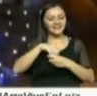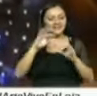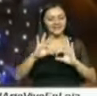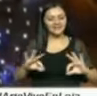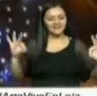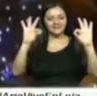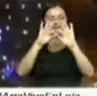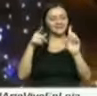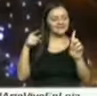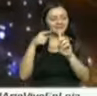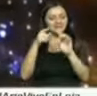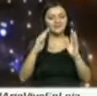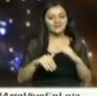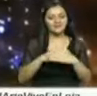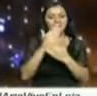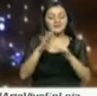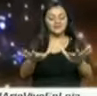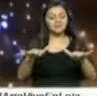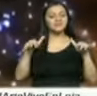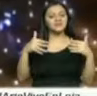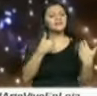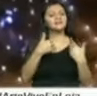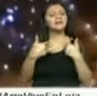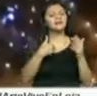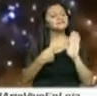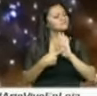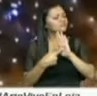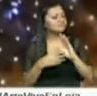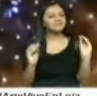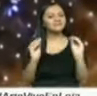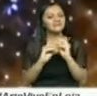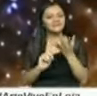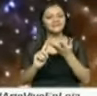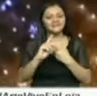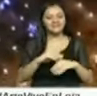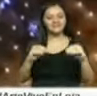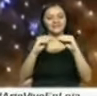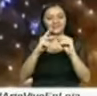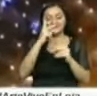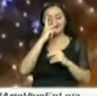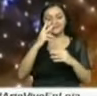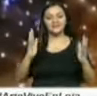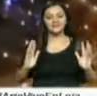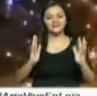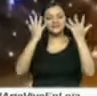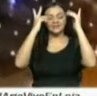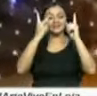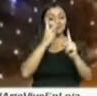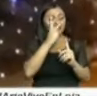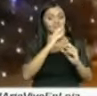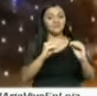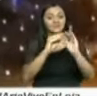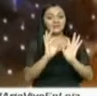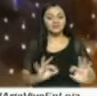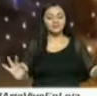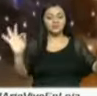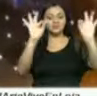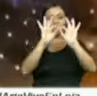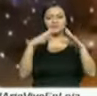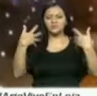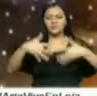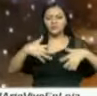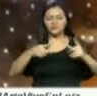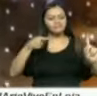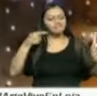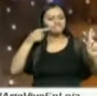dudas este nuevo teatro y todo lo que implican estos 10 días de festival marcan también un hito en la importancia